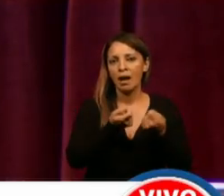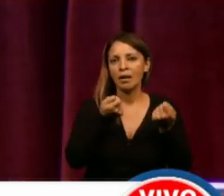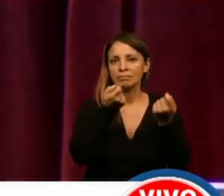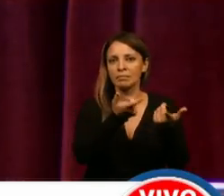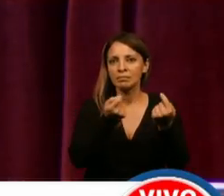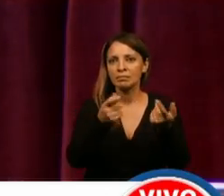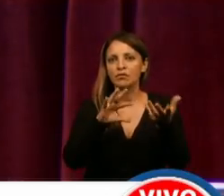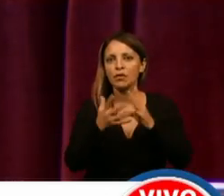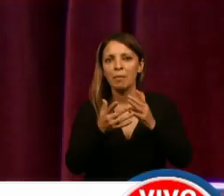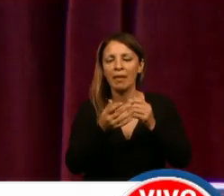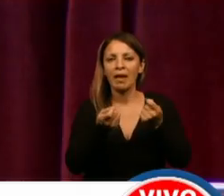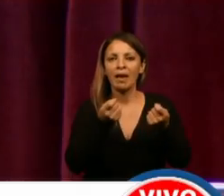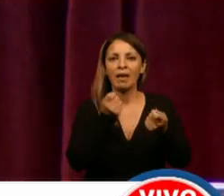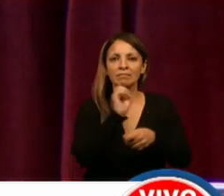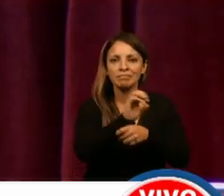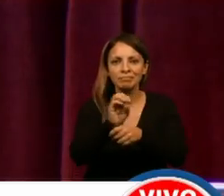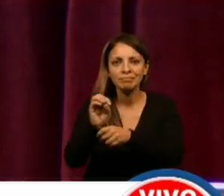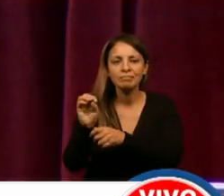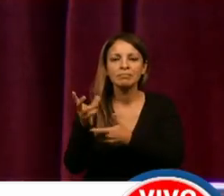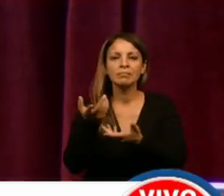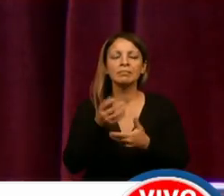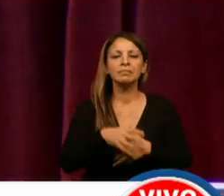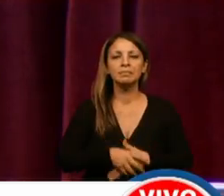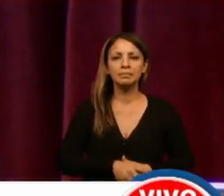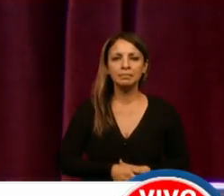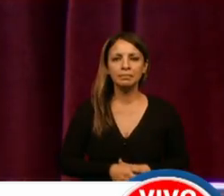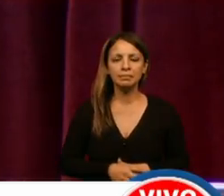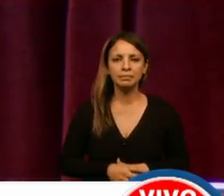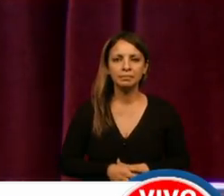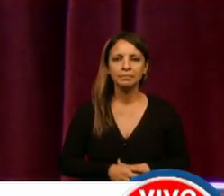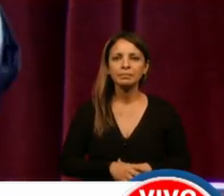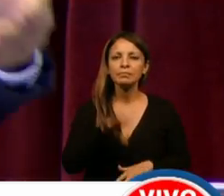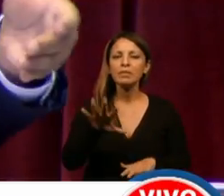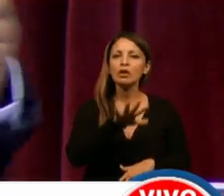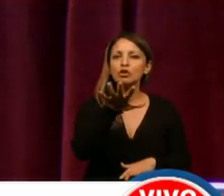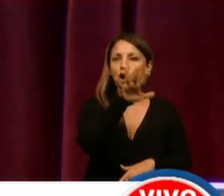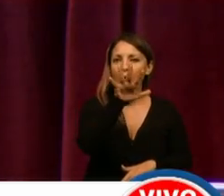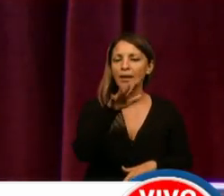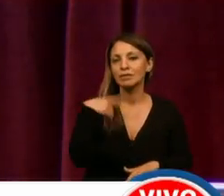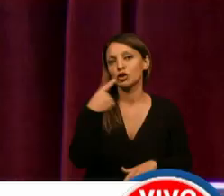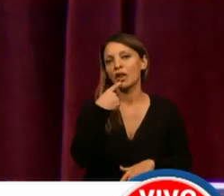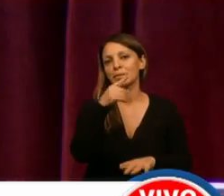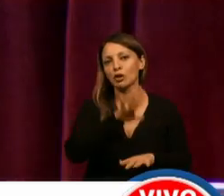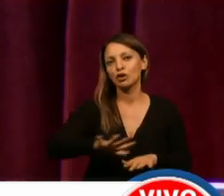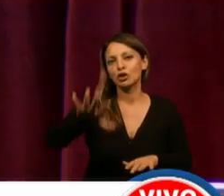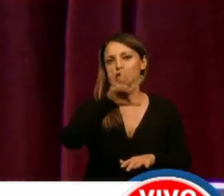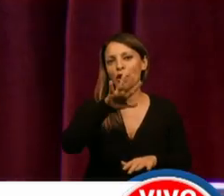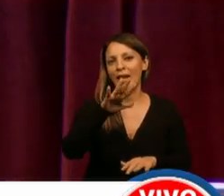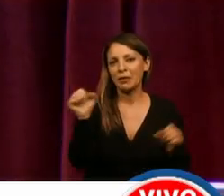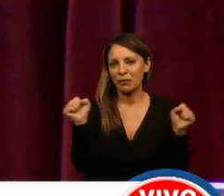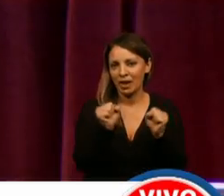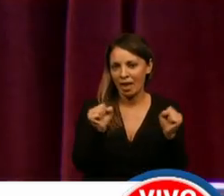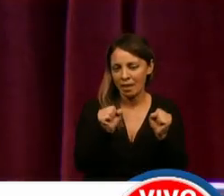distributivo en materia de de la zona de lo que nosotros denominamos zonas frías